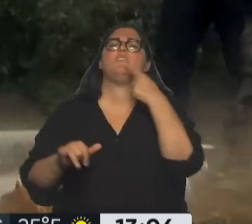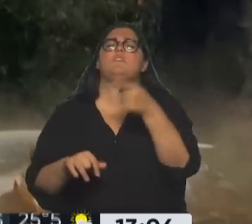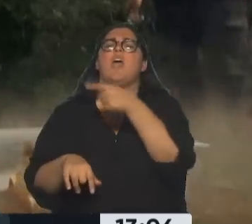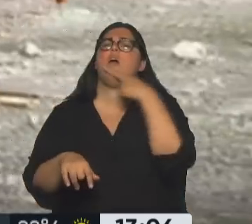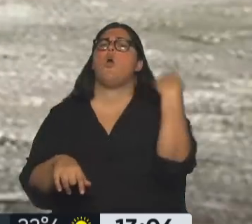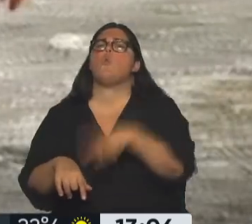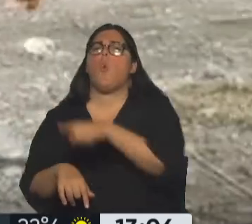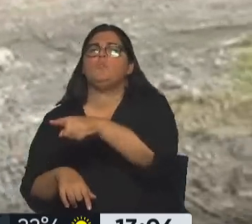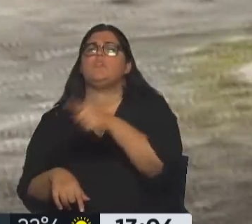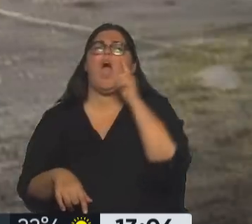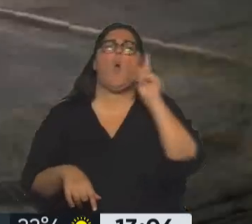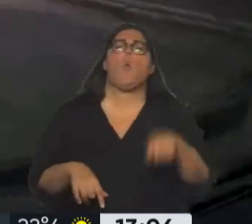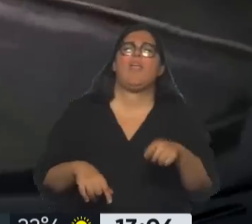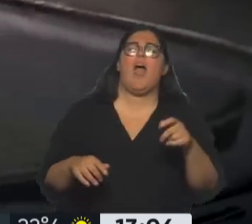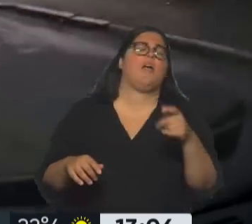y a su vecino invadido.